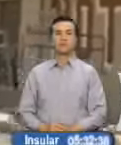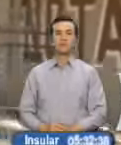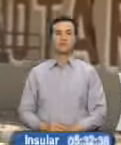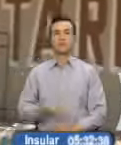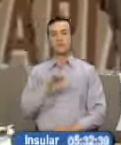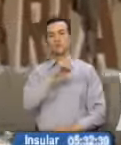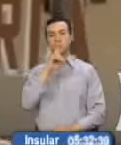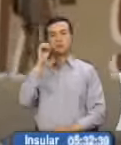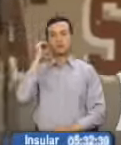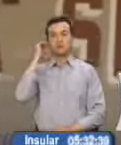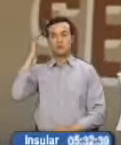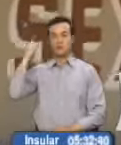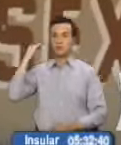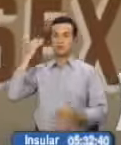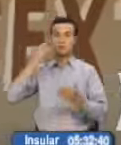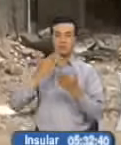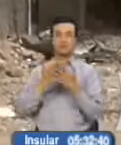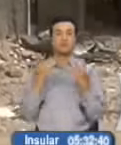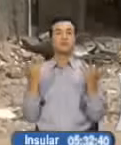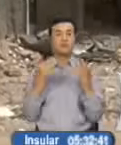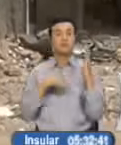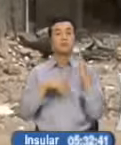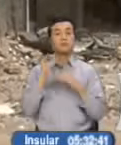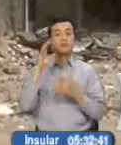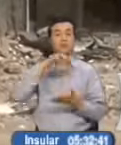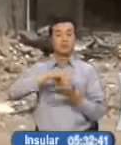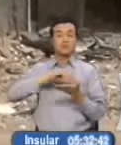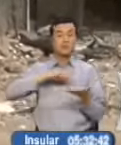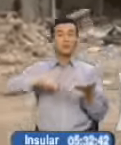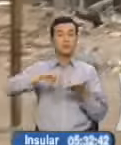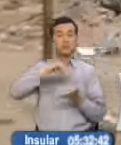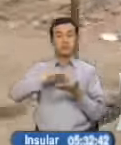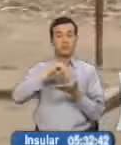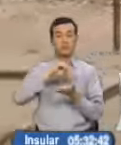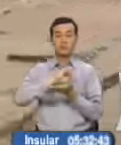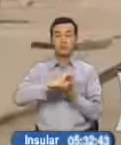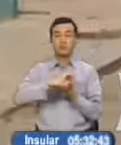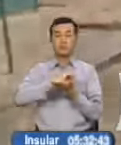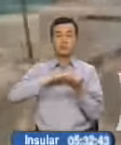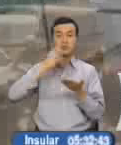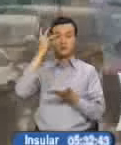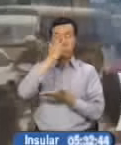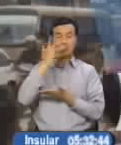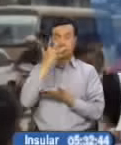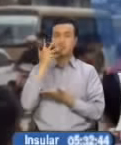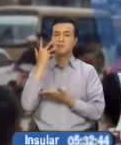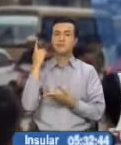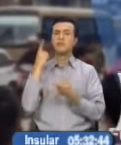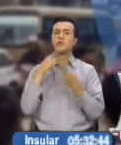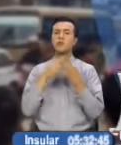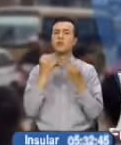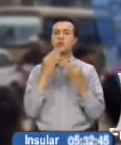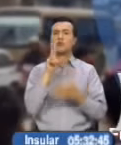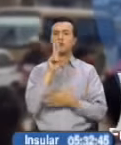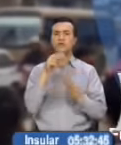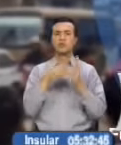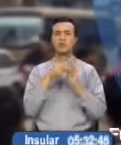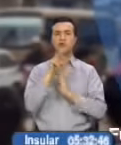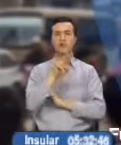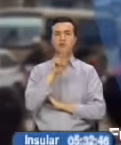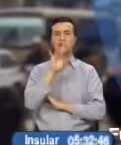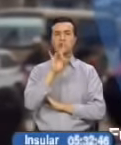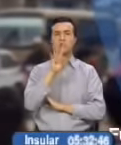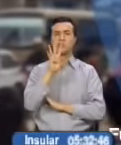100 días han pasado desde el terremoto que afectó sobre todo a las provincias de Manabí y Esmeraldas. Desde ese día se registran